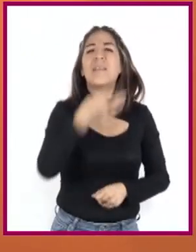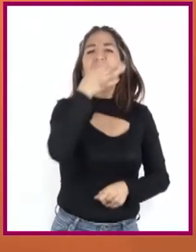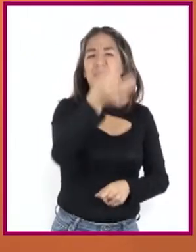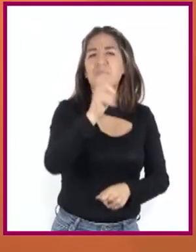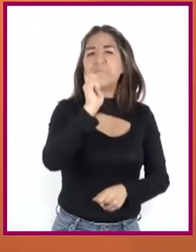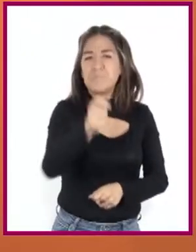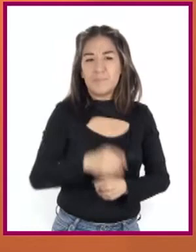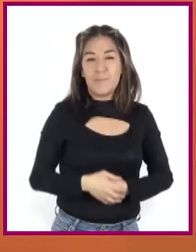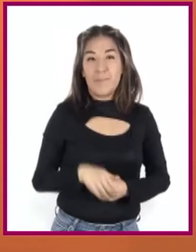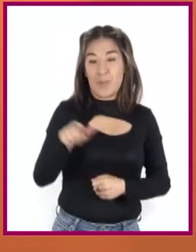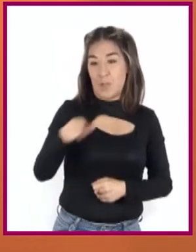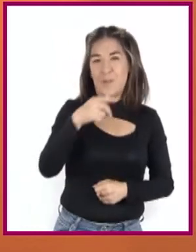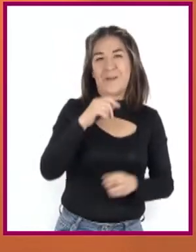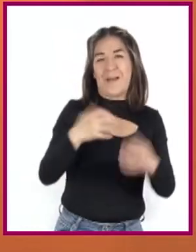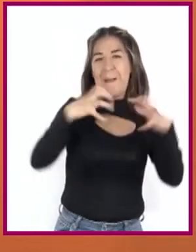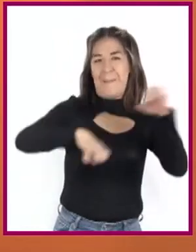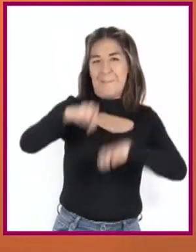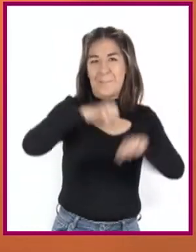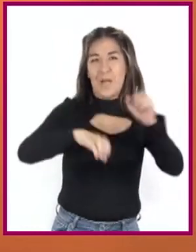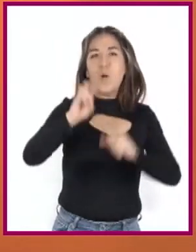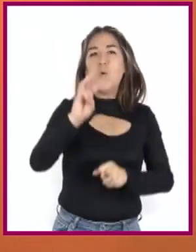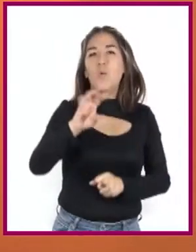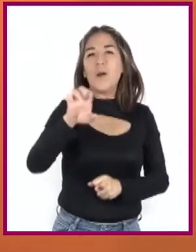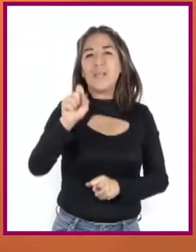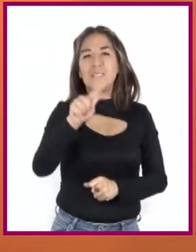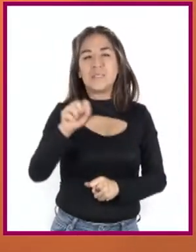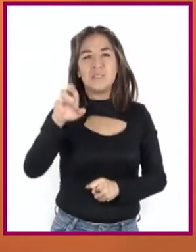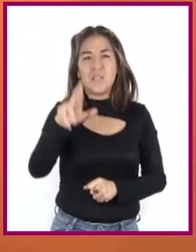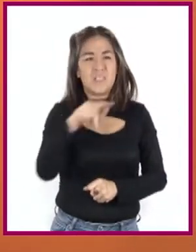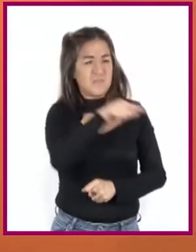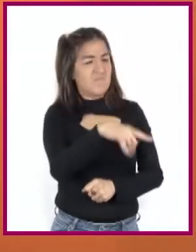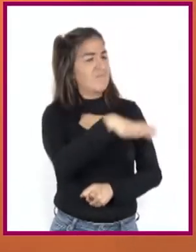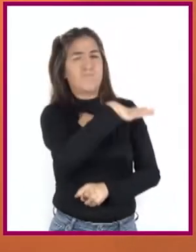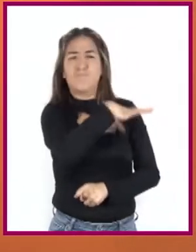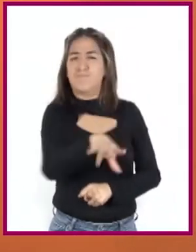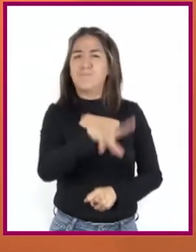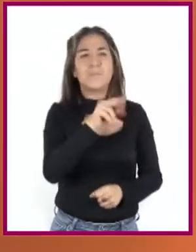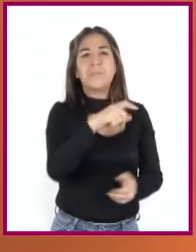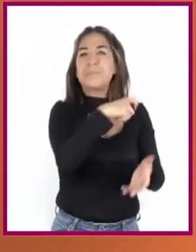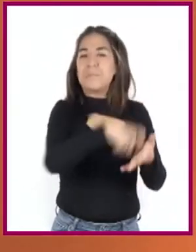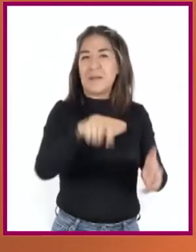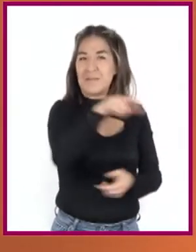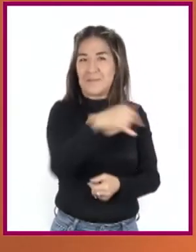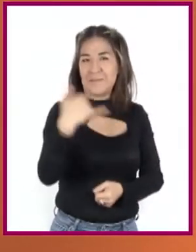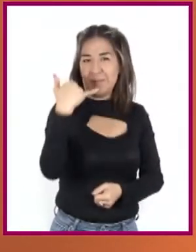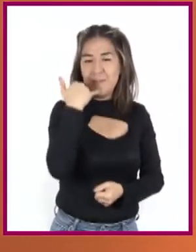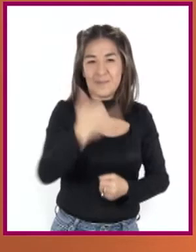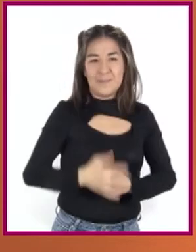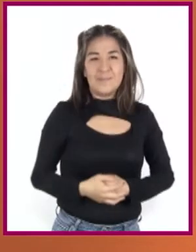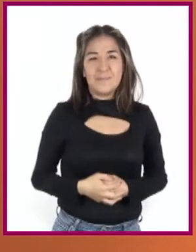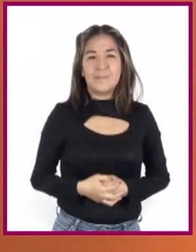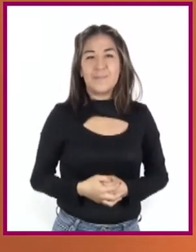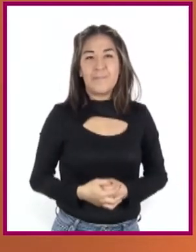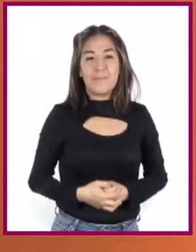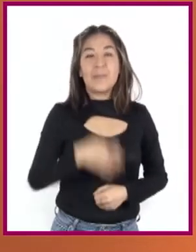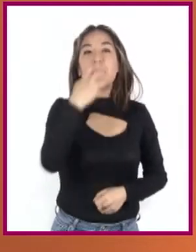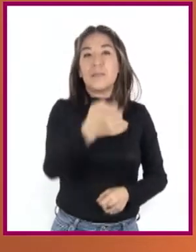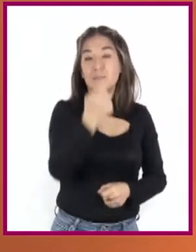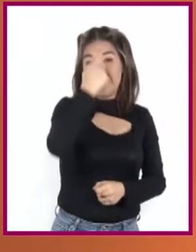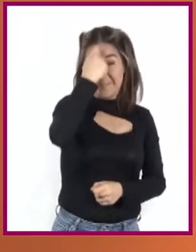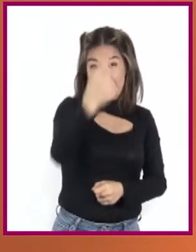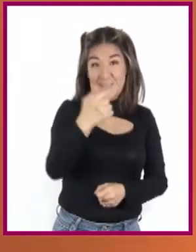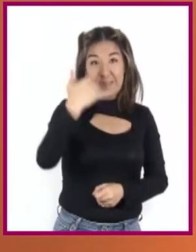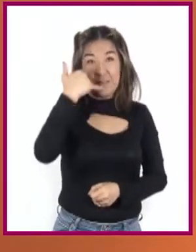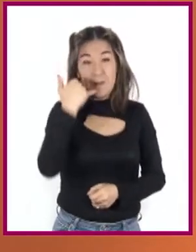propia Western Union se negó a comprar la patente del teléfono. La creación del teléfono